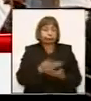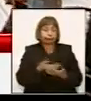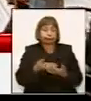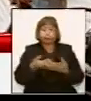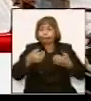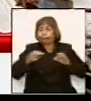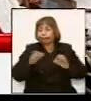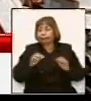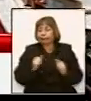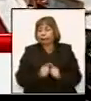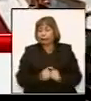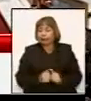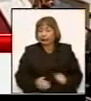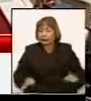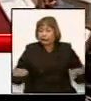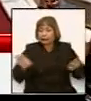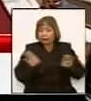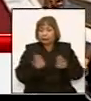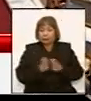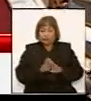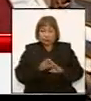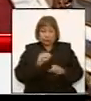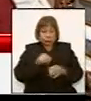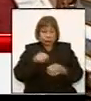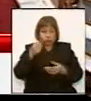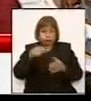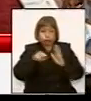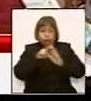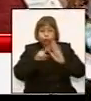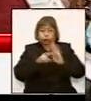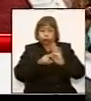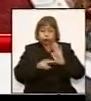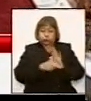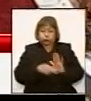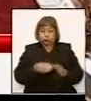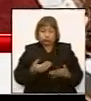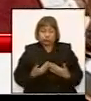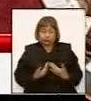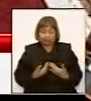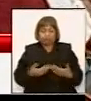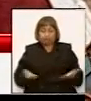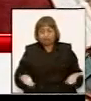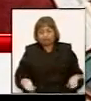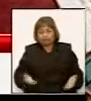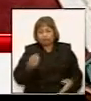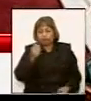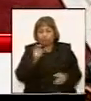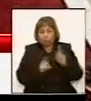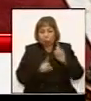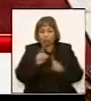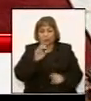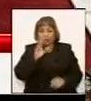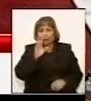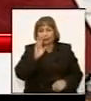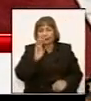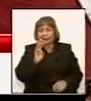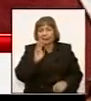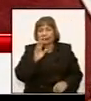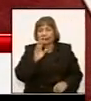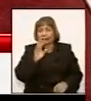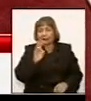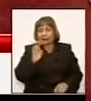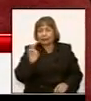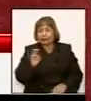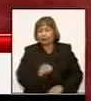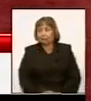permite el desalojo. Vamos a cerrar la votación. Normados según el decreto legislativo 1177. Votación